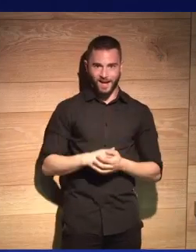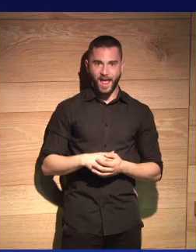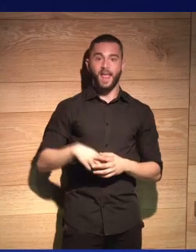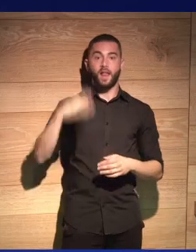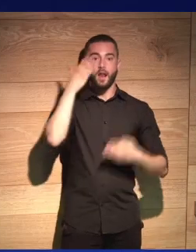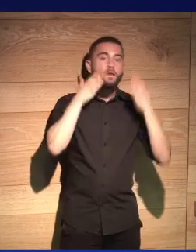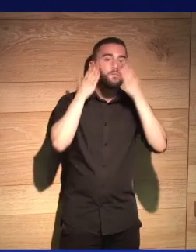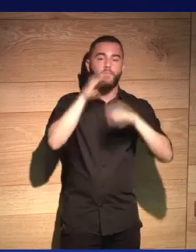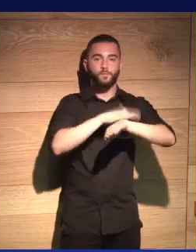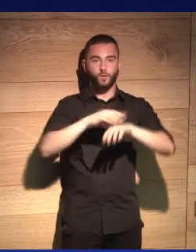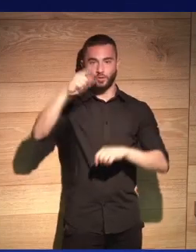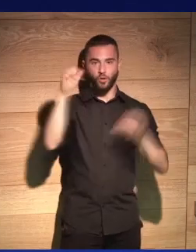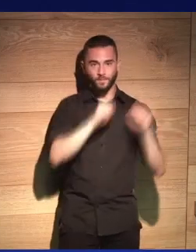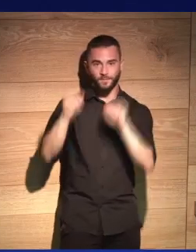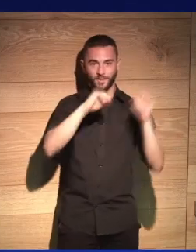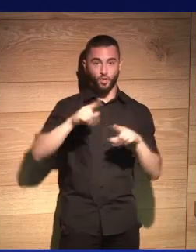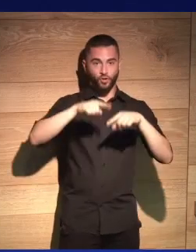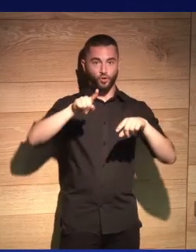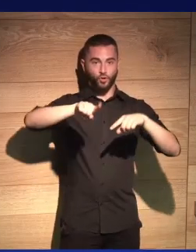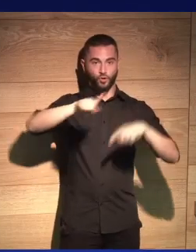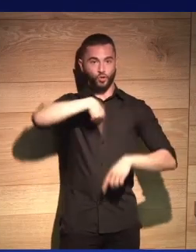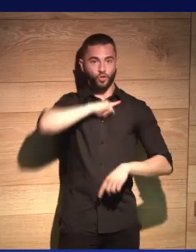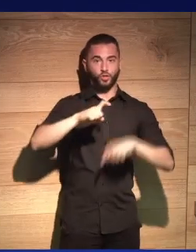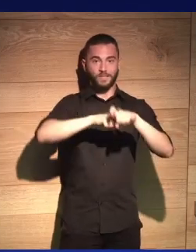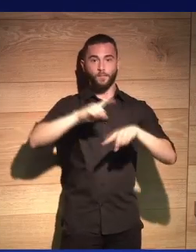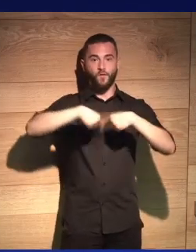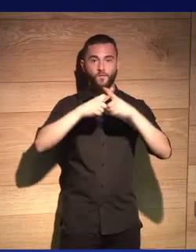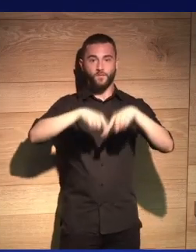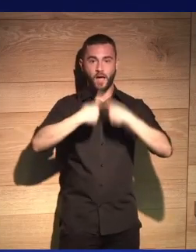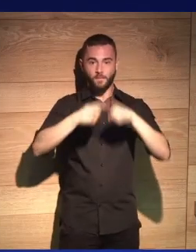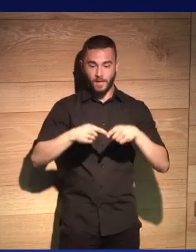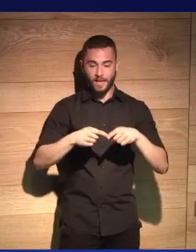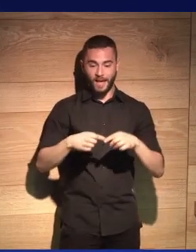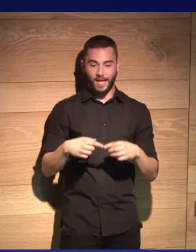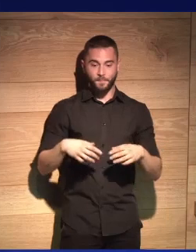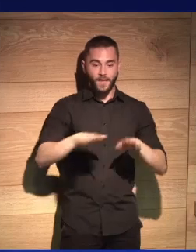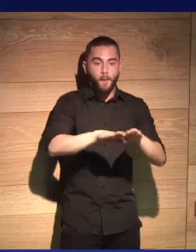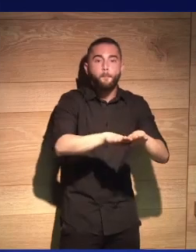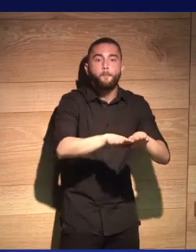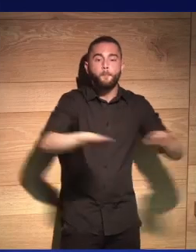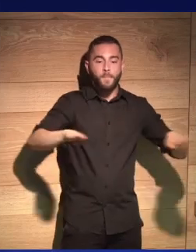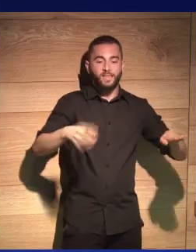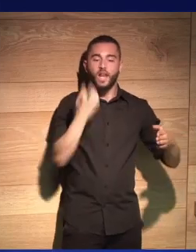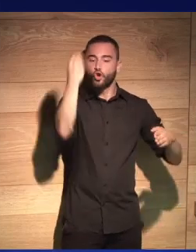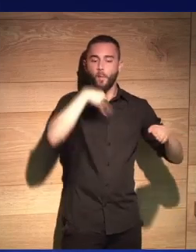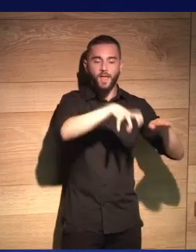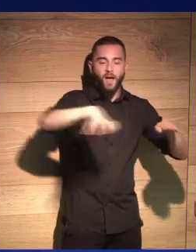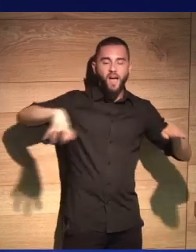somos el tipo de familia que jamás lleva mantel de picnic a los picnics, ni sillas plegables a la